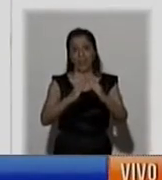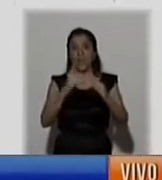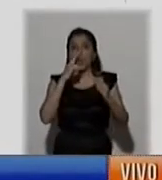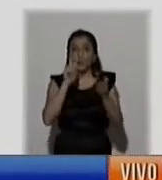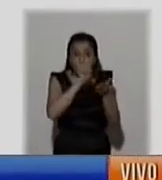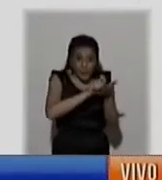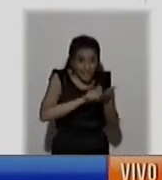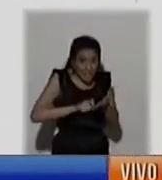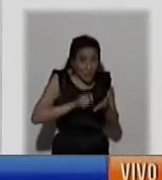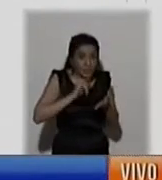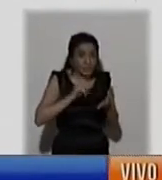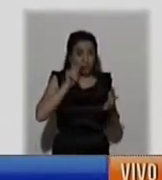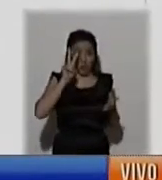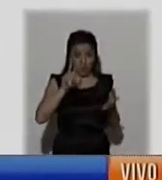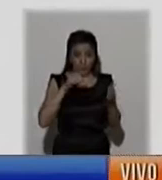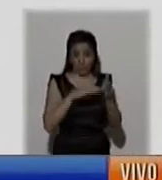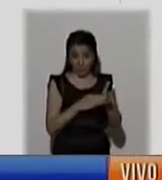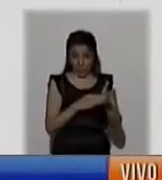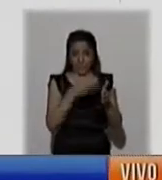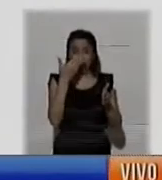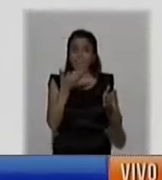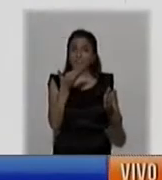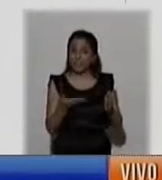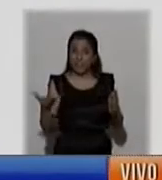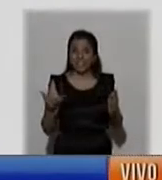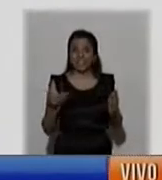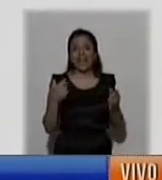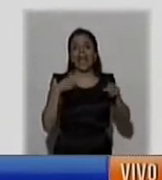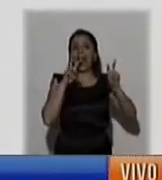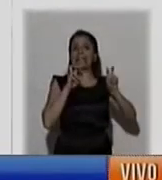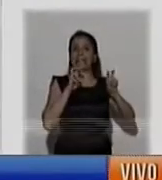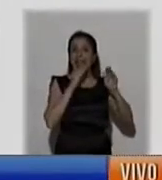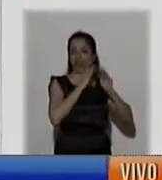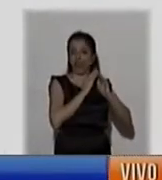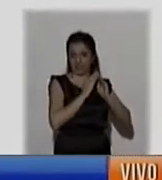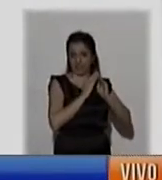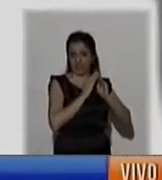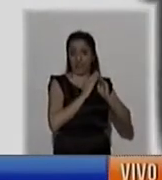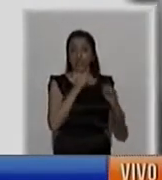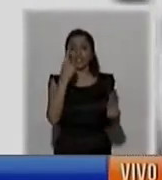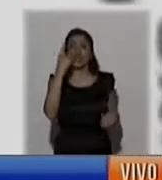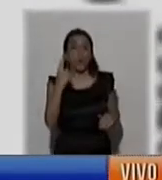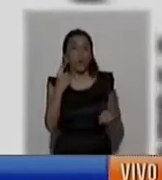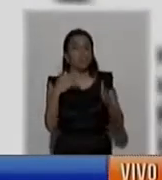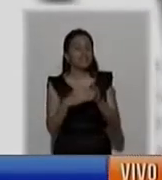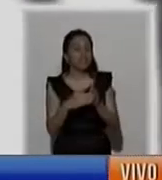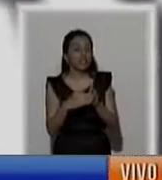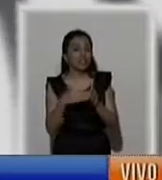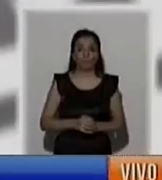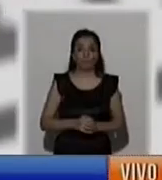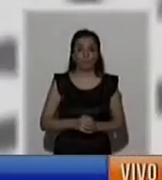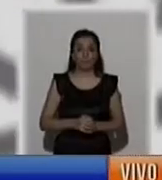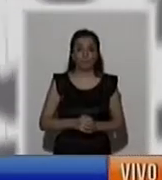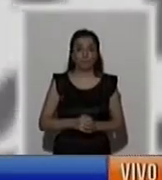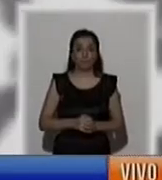todos. Entonces la confrontación tiene menos valor aclaratorio. Pero si uno está disputando un cargo de